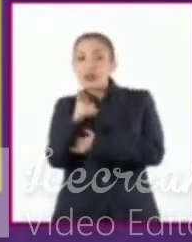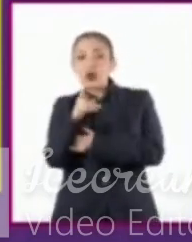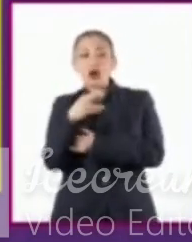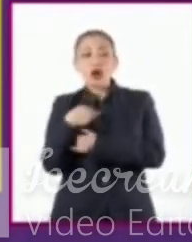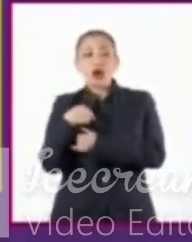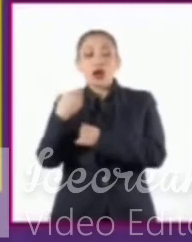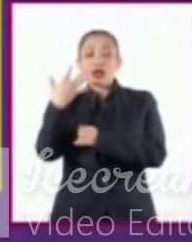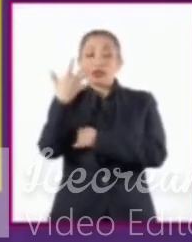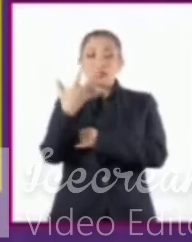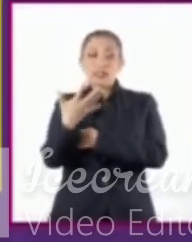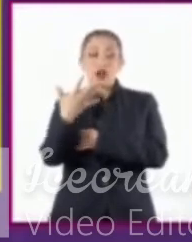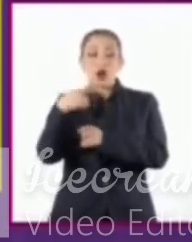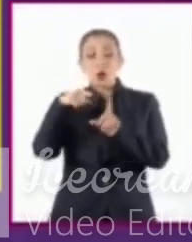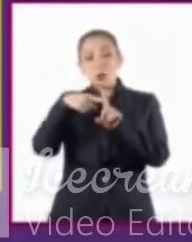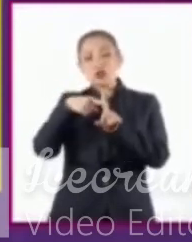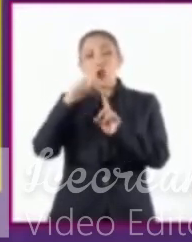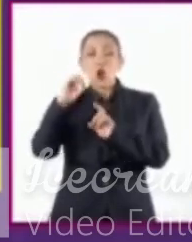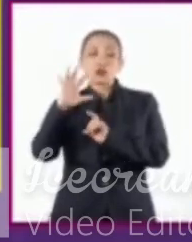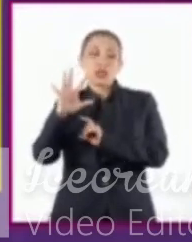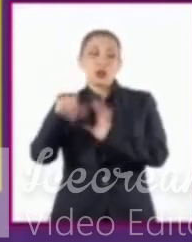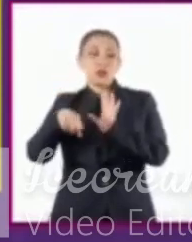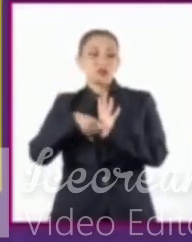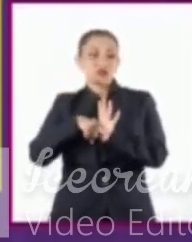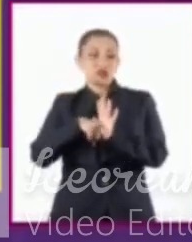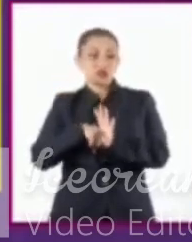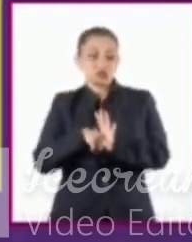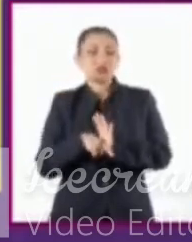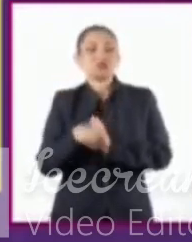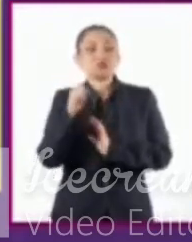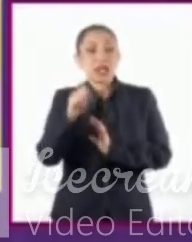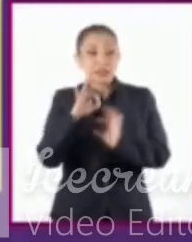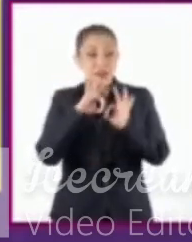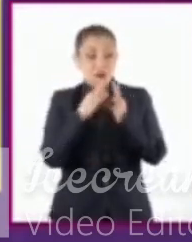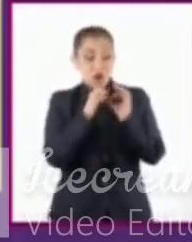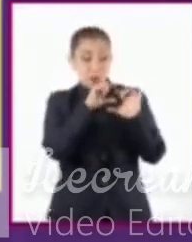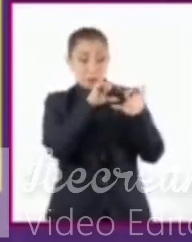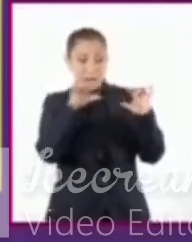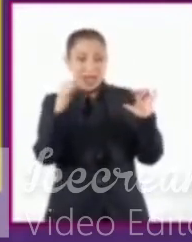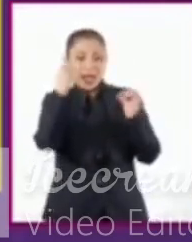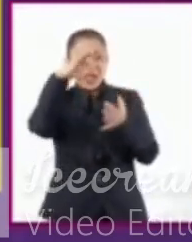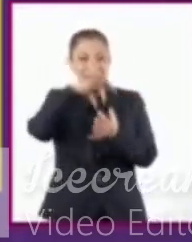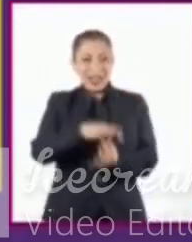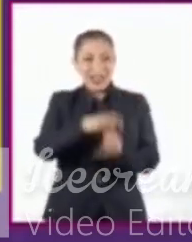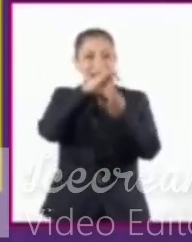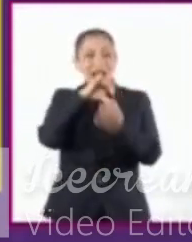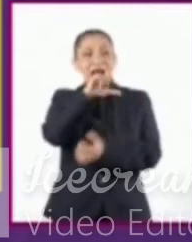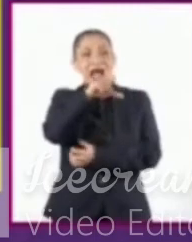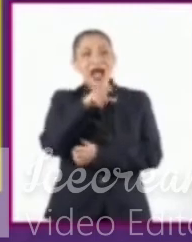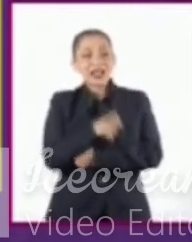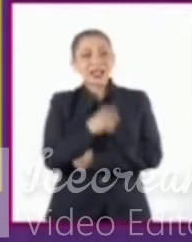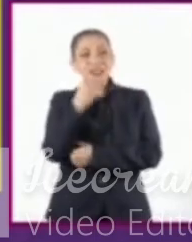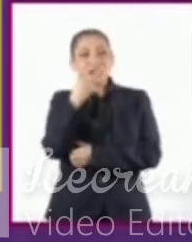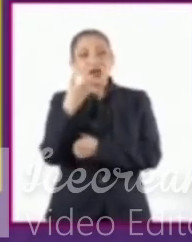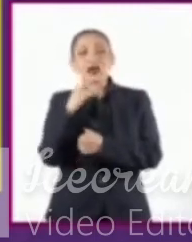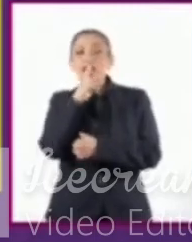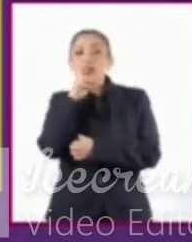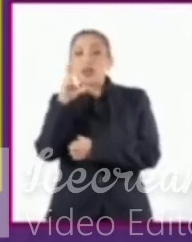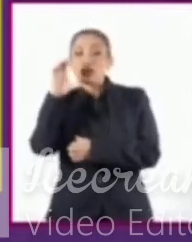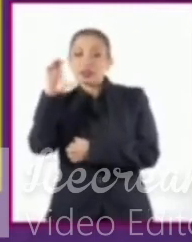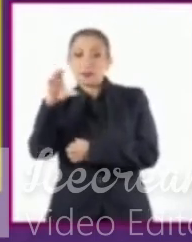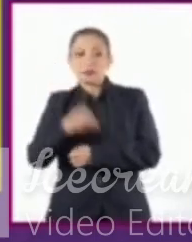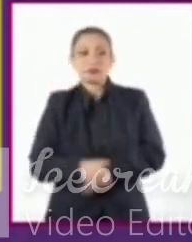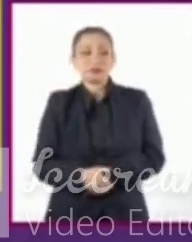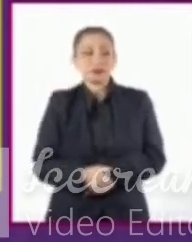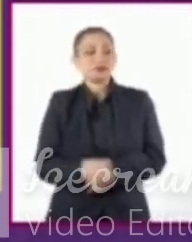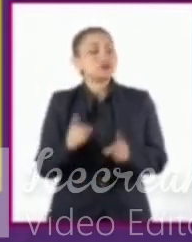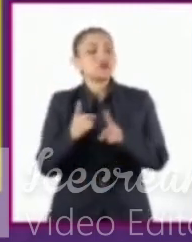5 positivo o 5 negativo. Corresponde a la forma ax al cuadrado es igual a c,